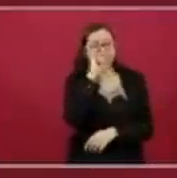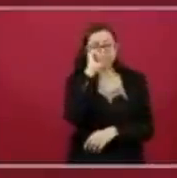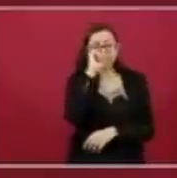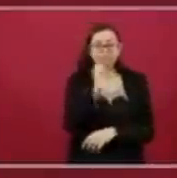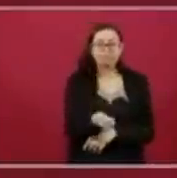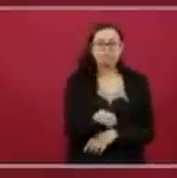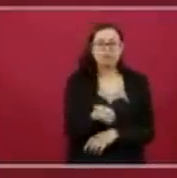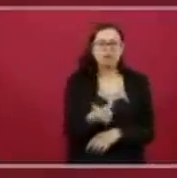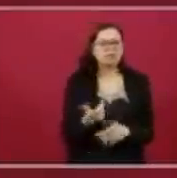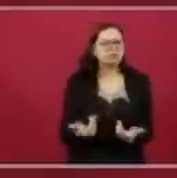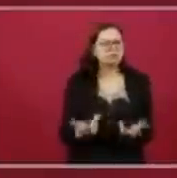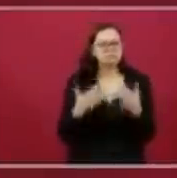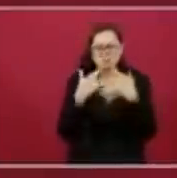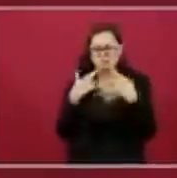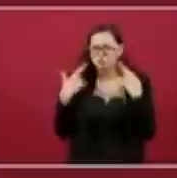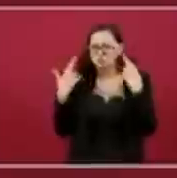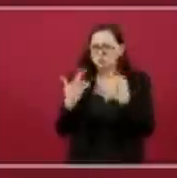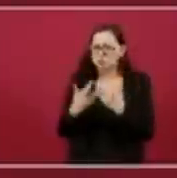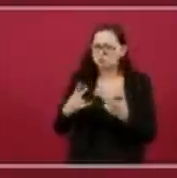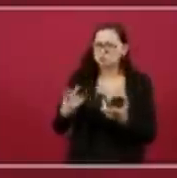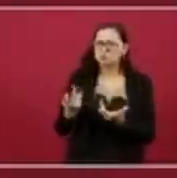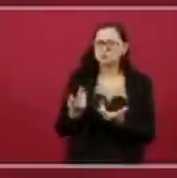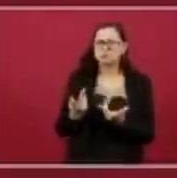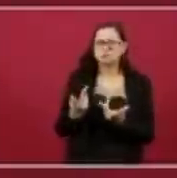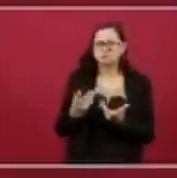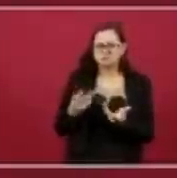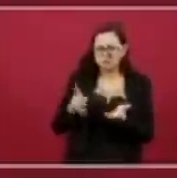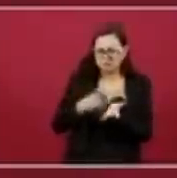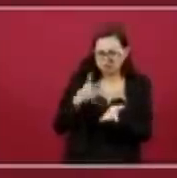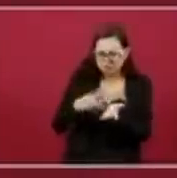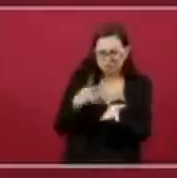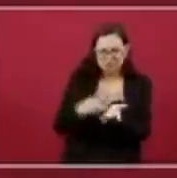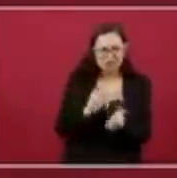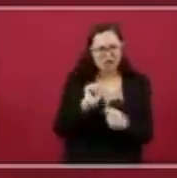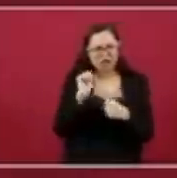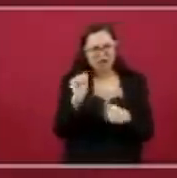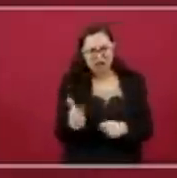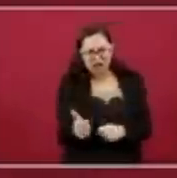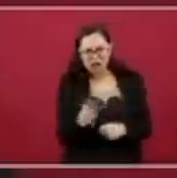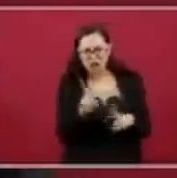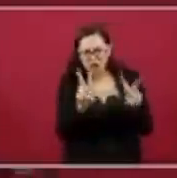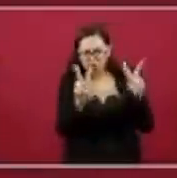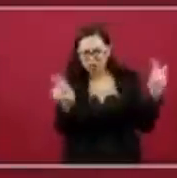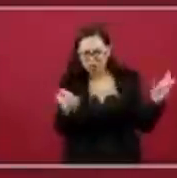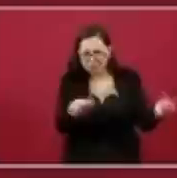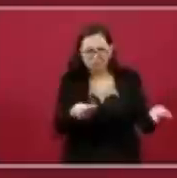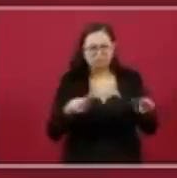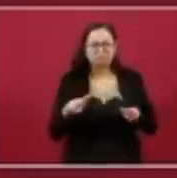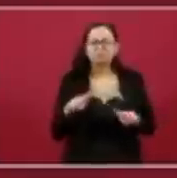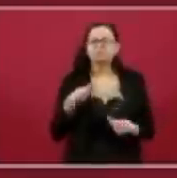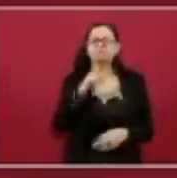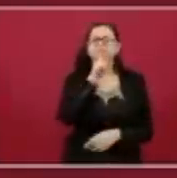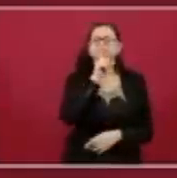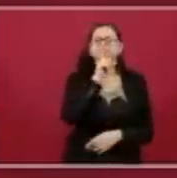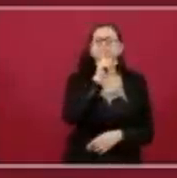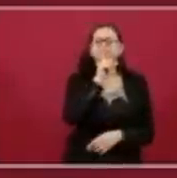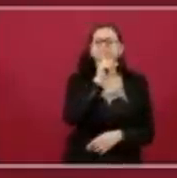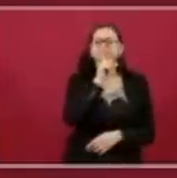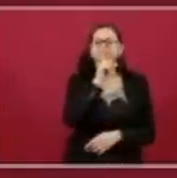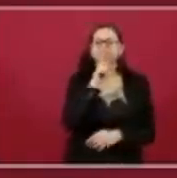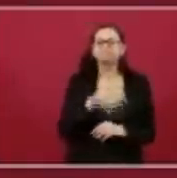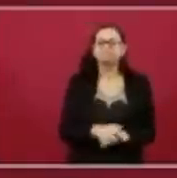en las reuniones que tenemos de seguridad. O sea, es lo que se